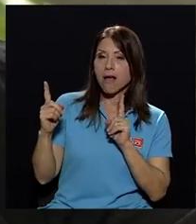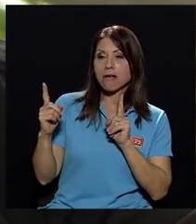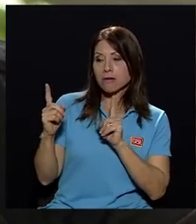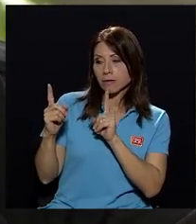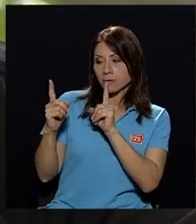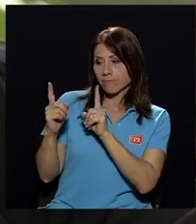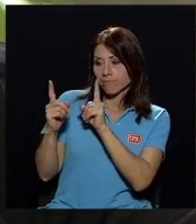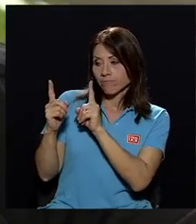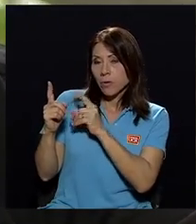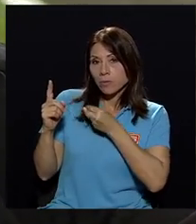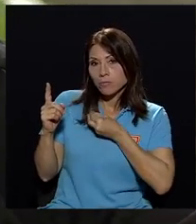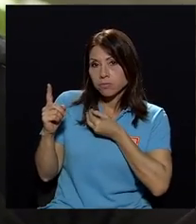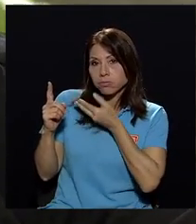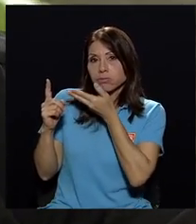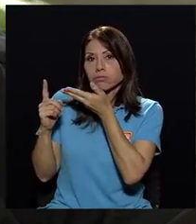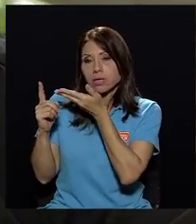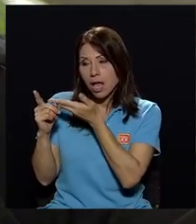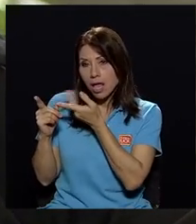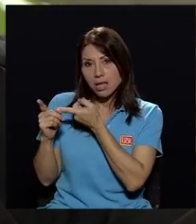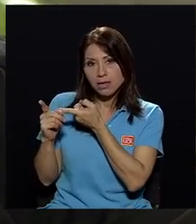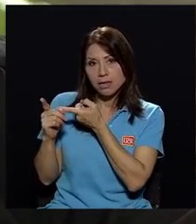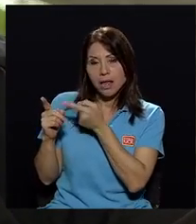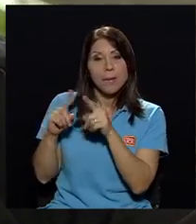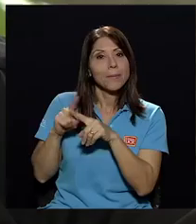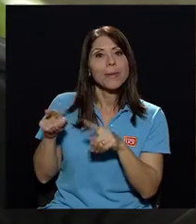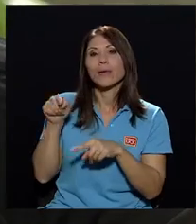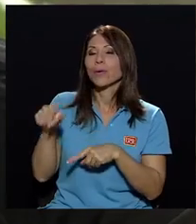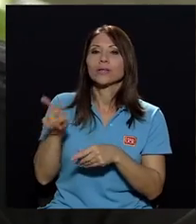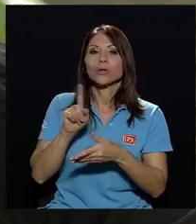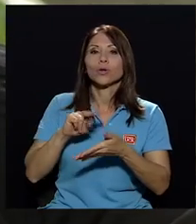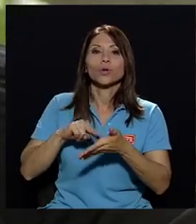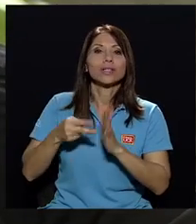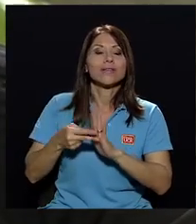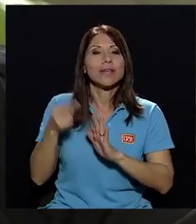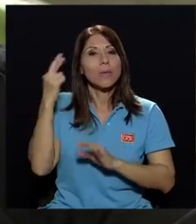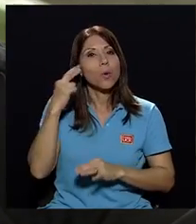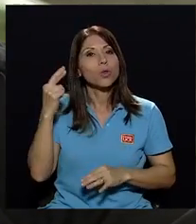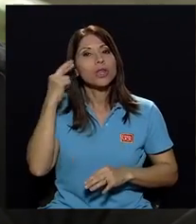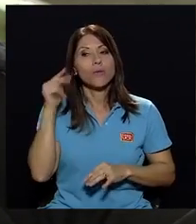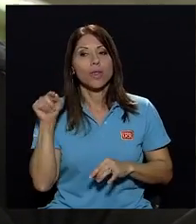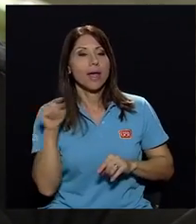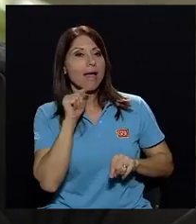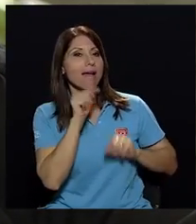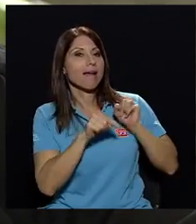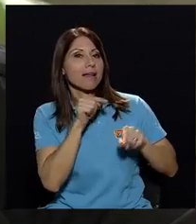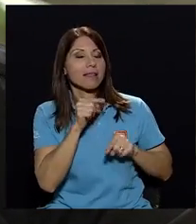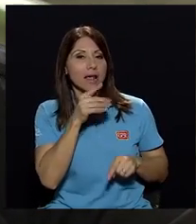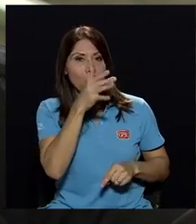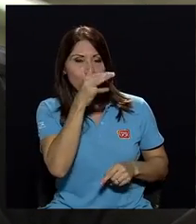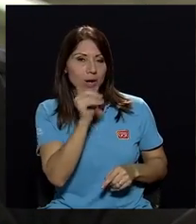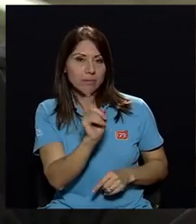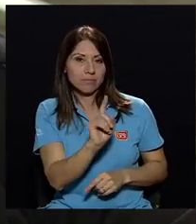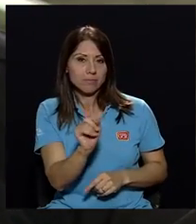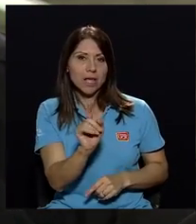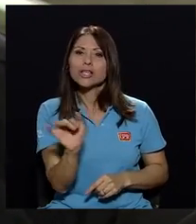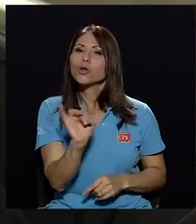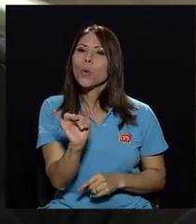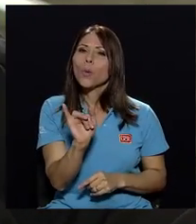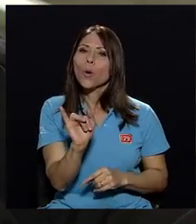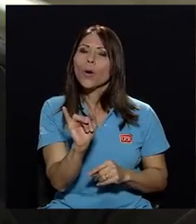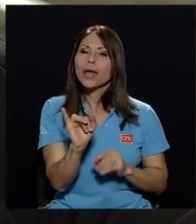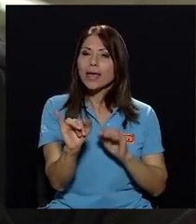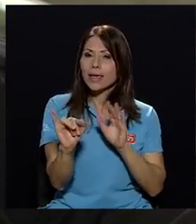pueda expresar lo que siento, sin, como decíamos antes, esto se vaya a convertir en motivo de crítica o de burla. Es